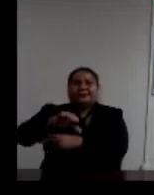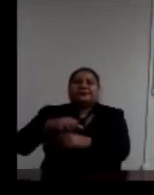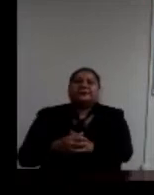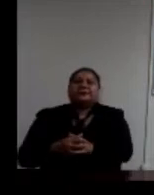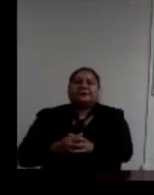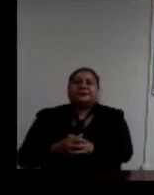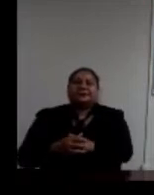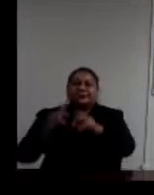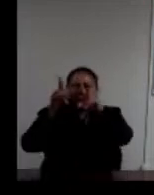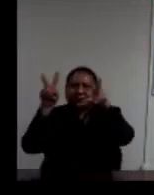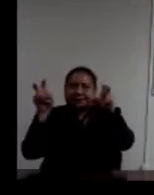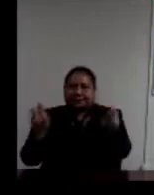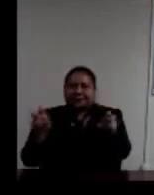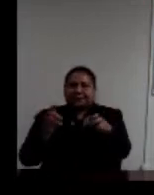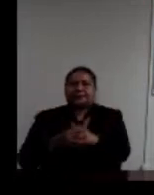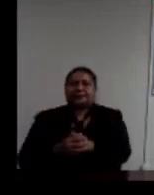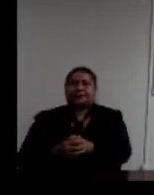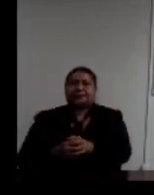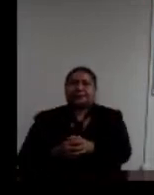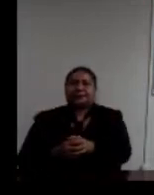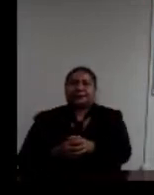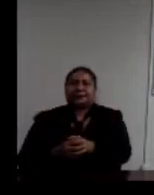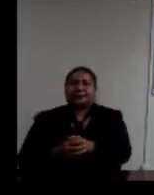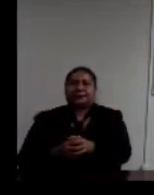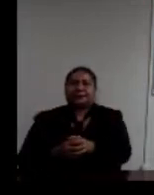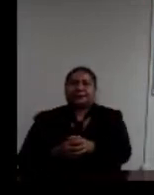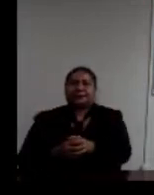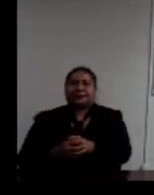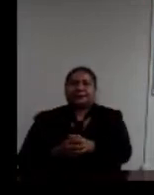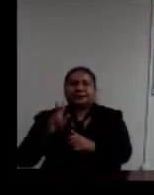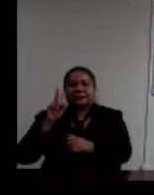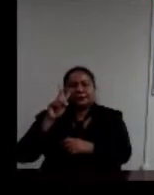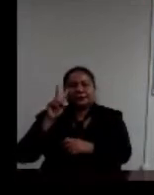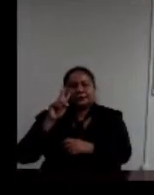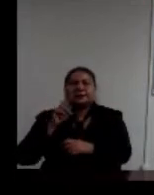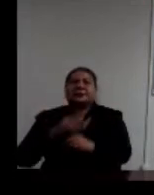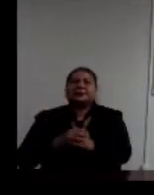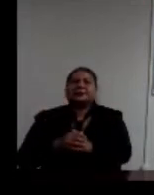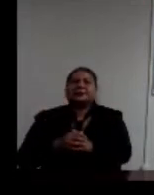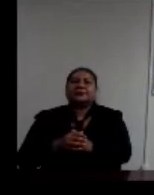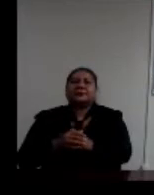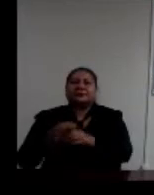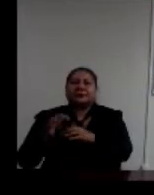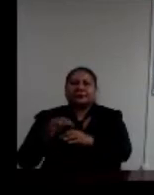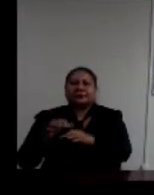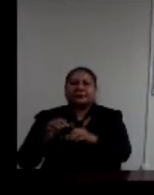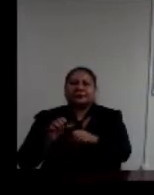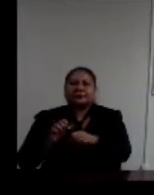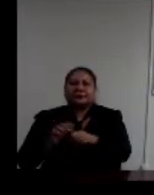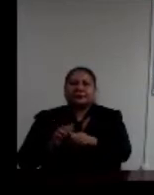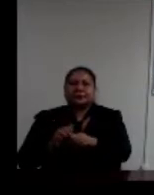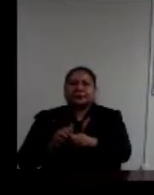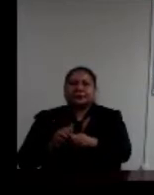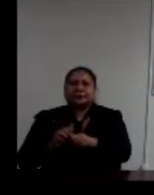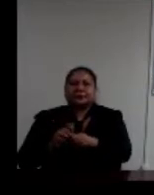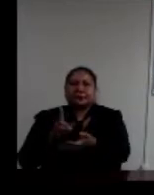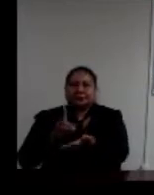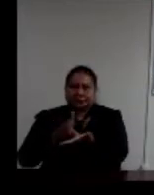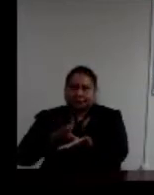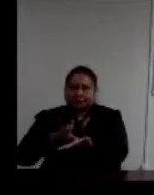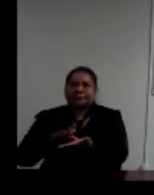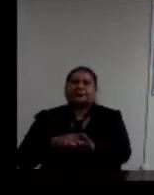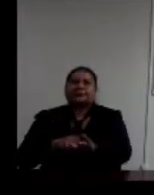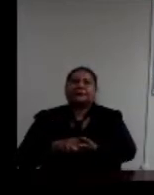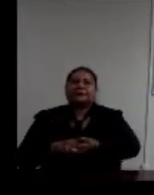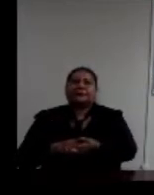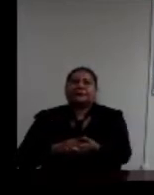a tocar el tema en relación a un padecimiento que tiene mucha relevancia y